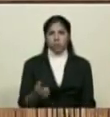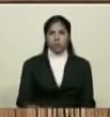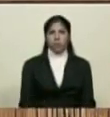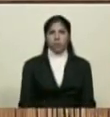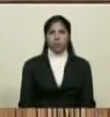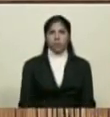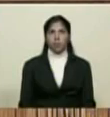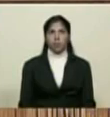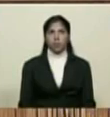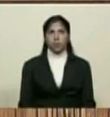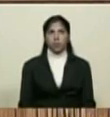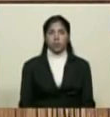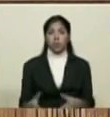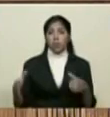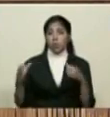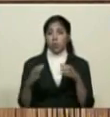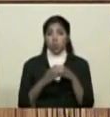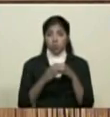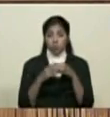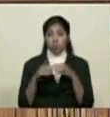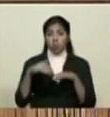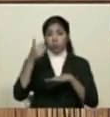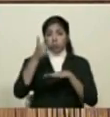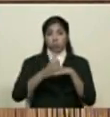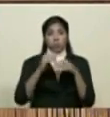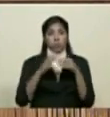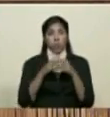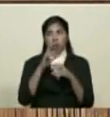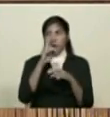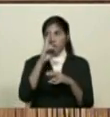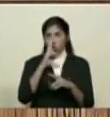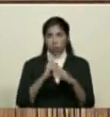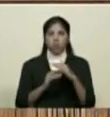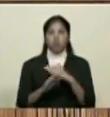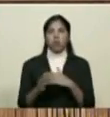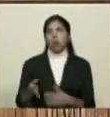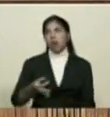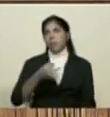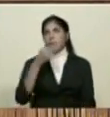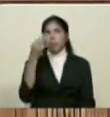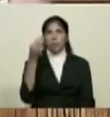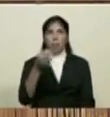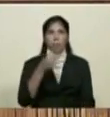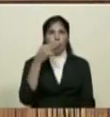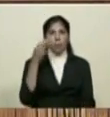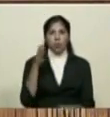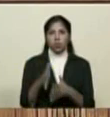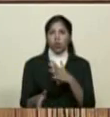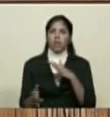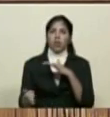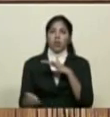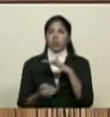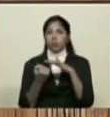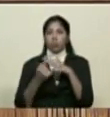utilizar una tribuna pública para horadar el honor de las personas y de las instituciones